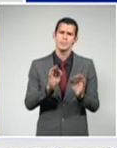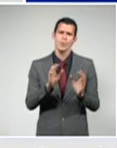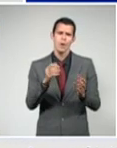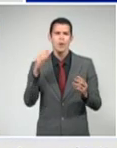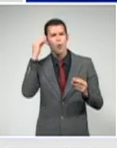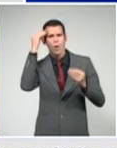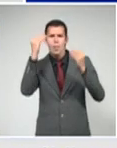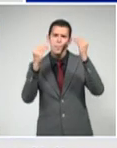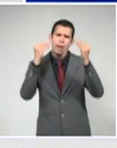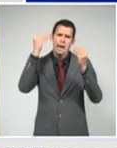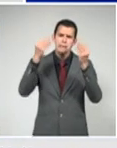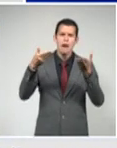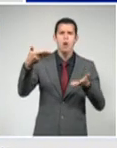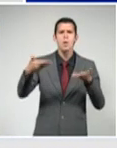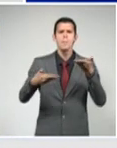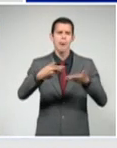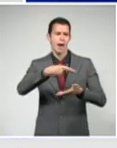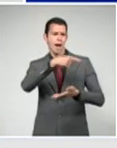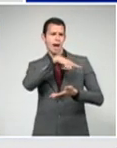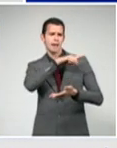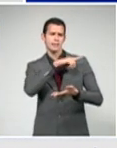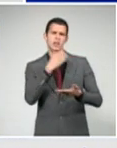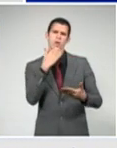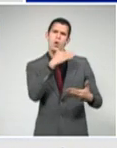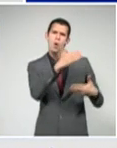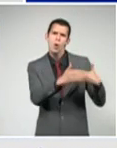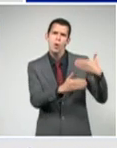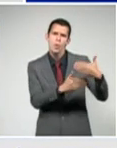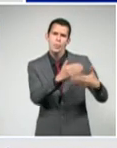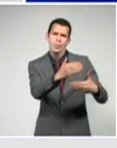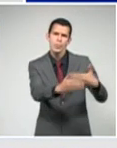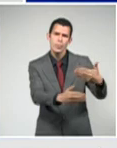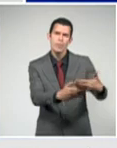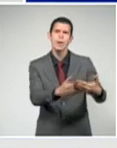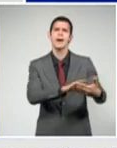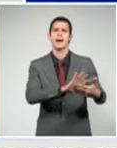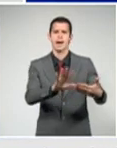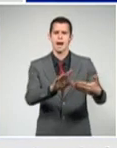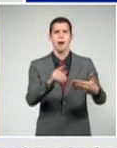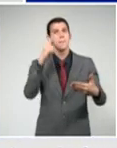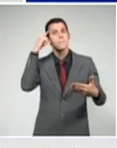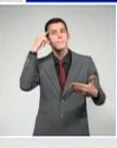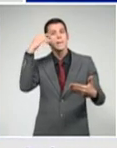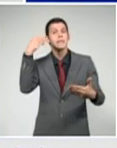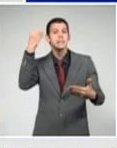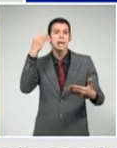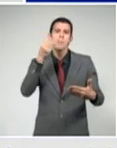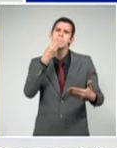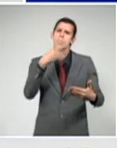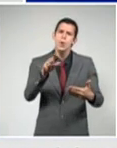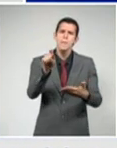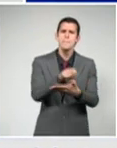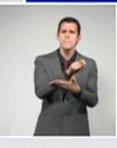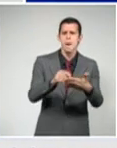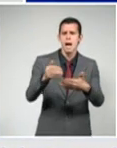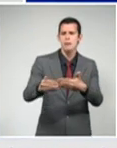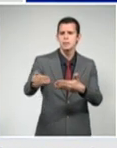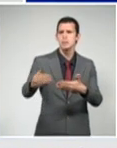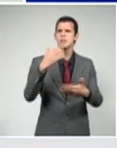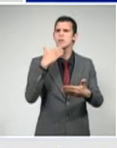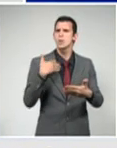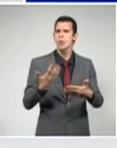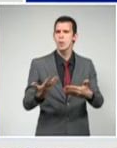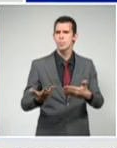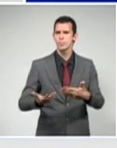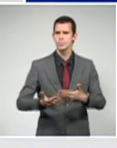con el comportamiento que ha venido teniendo. Y que en el caso de los pronósticos a corto